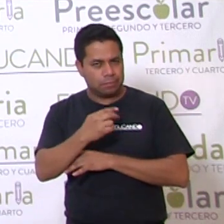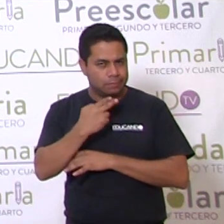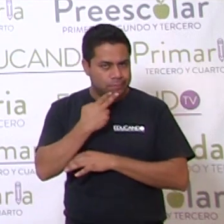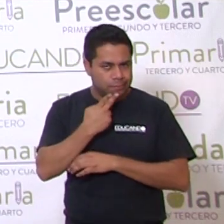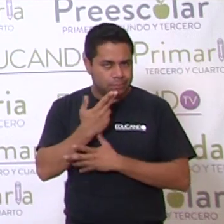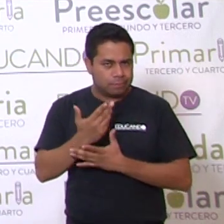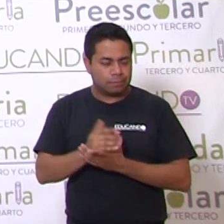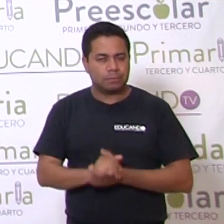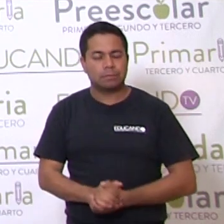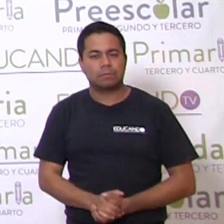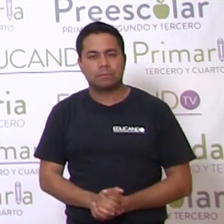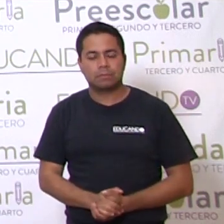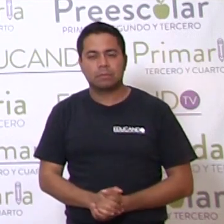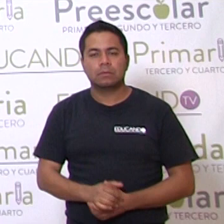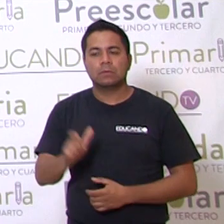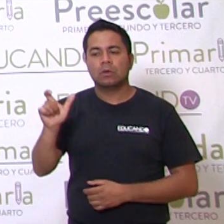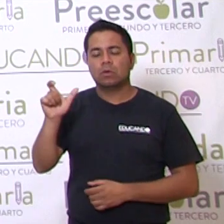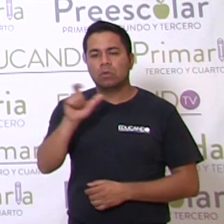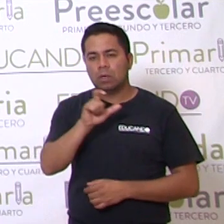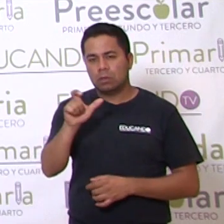bien,